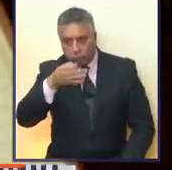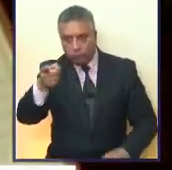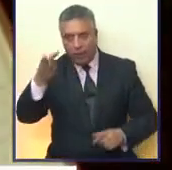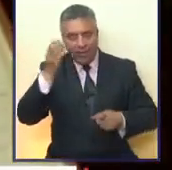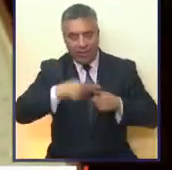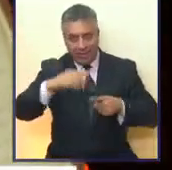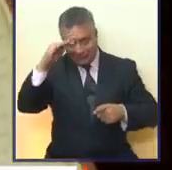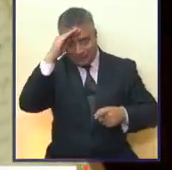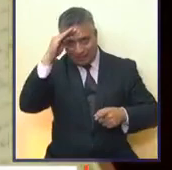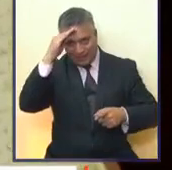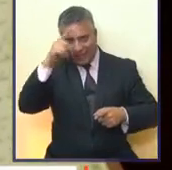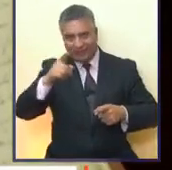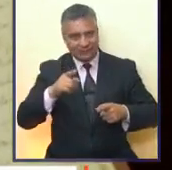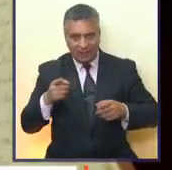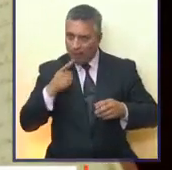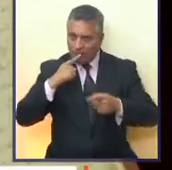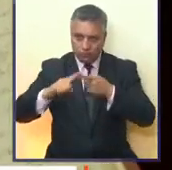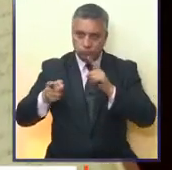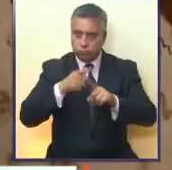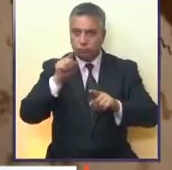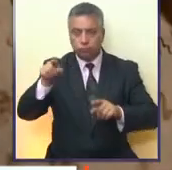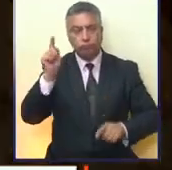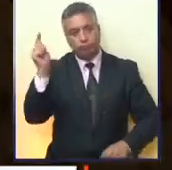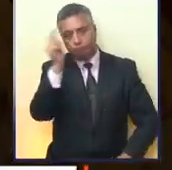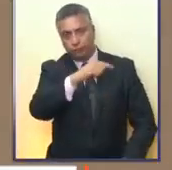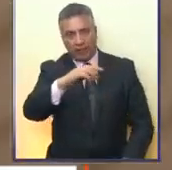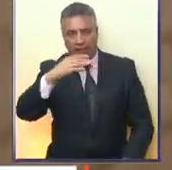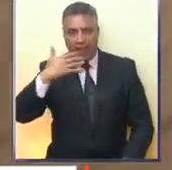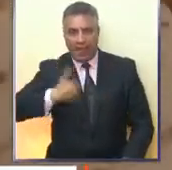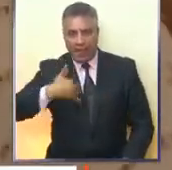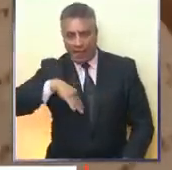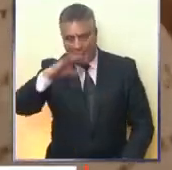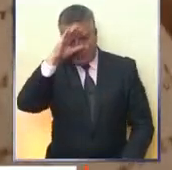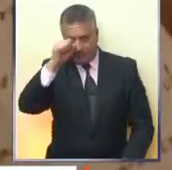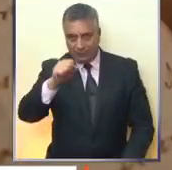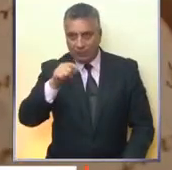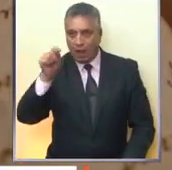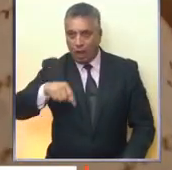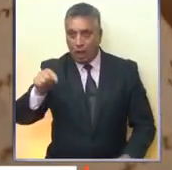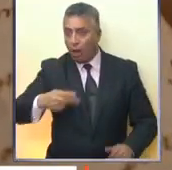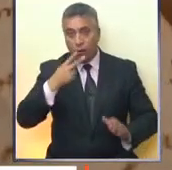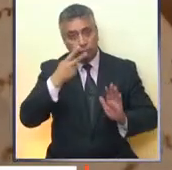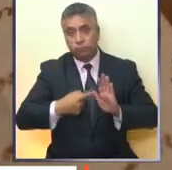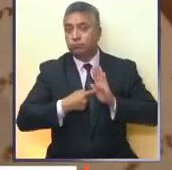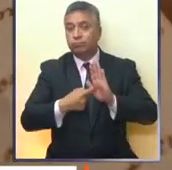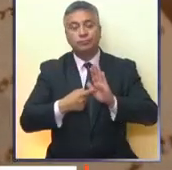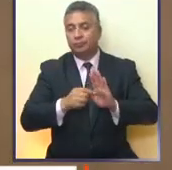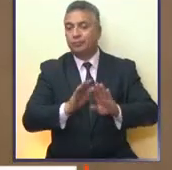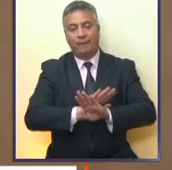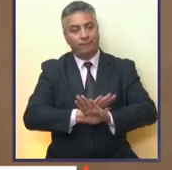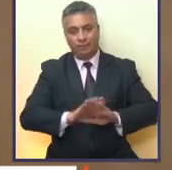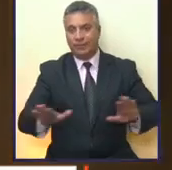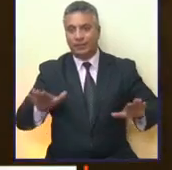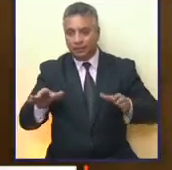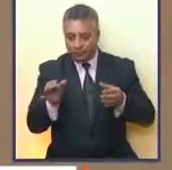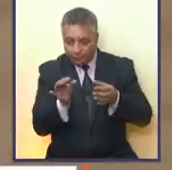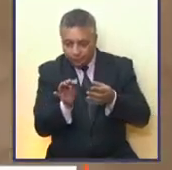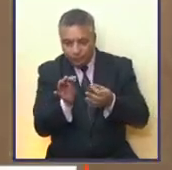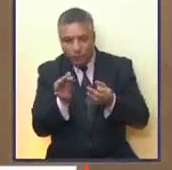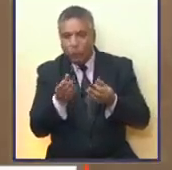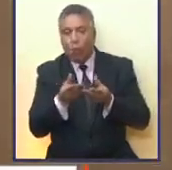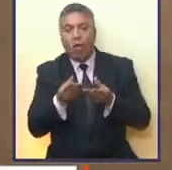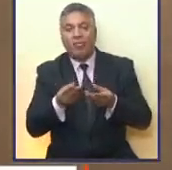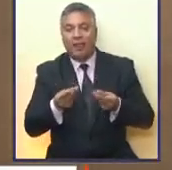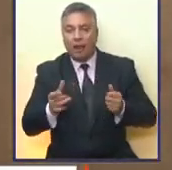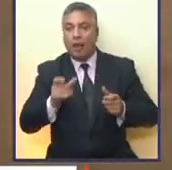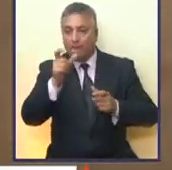experiencias con los batallones mientras estuvo en Argentina. Hoy permanece fuera de exhibición por el delicado estado de estas fibras. Cualquier persona